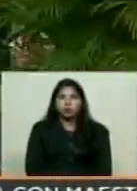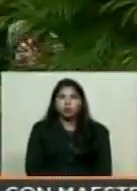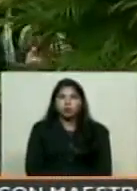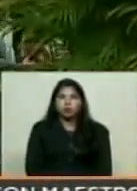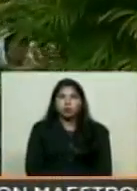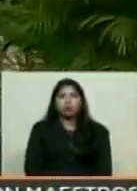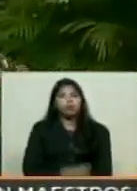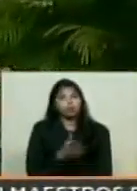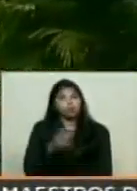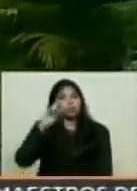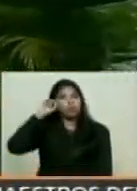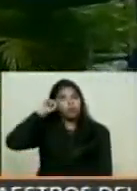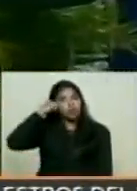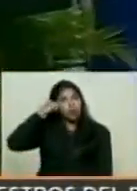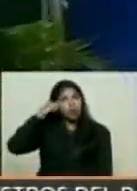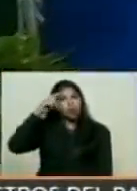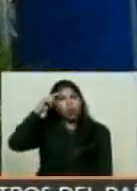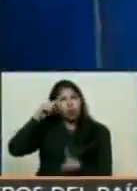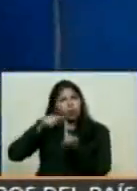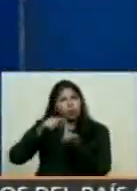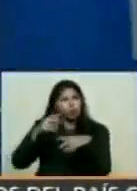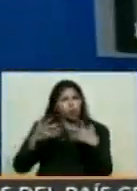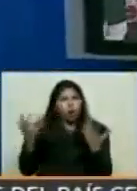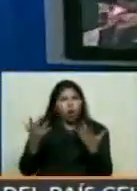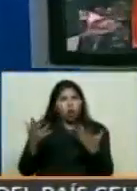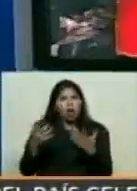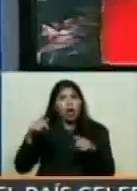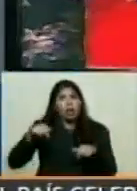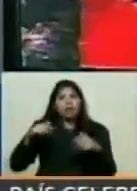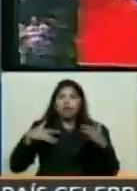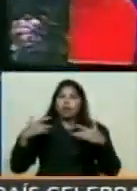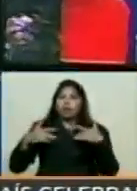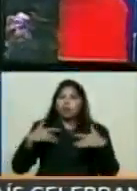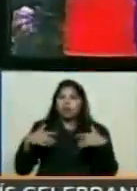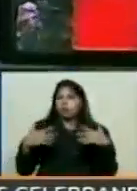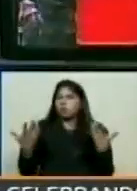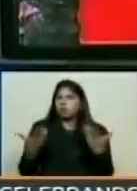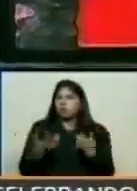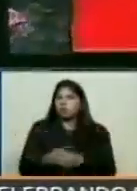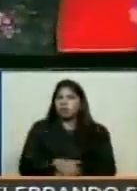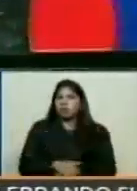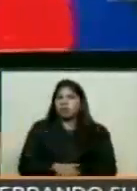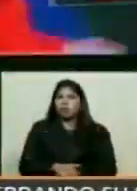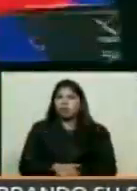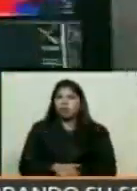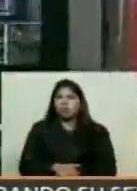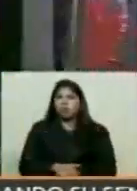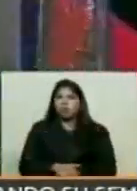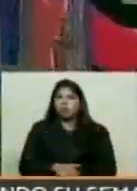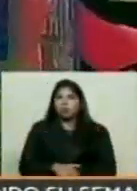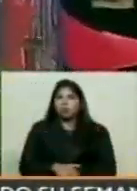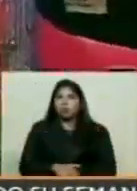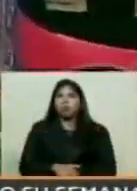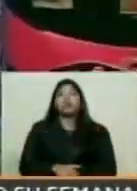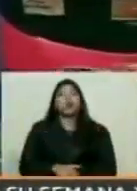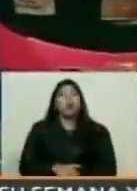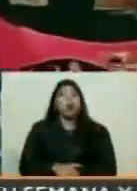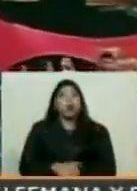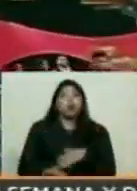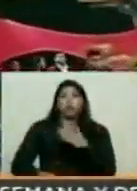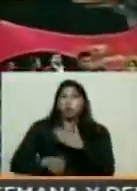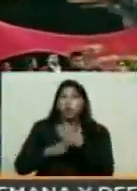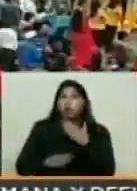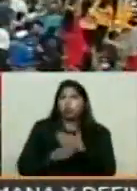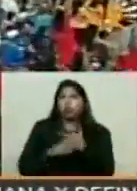Recordando que el propósito, el objetivo central de esta actividad ha sido la elaboración, las propuestas que van